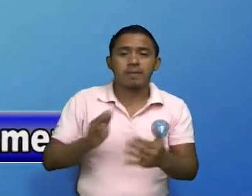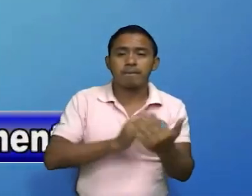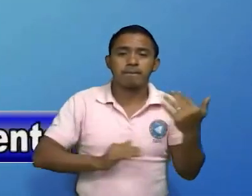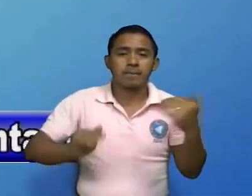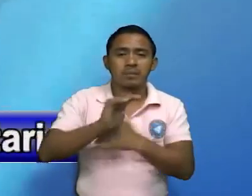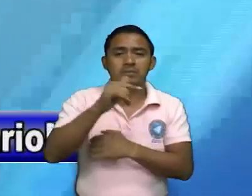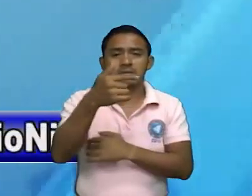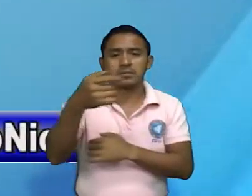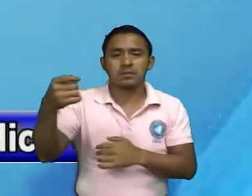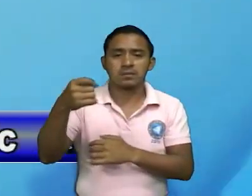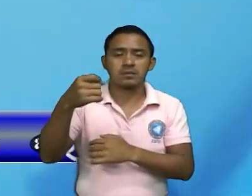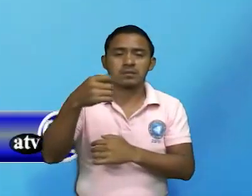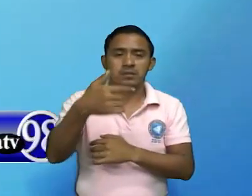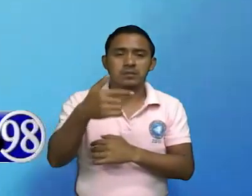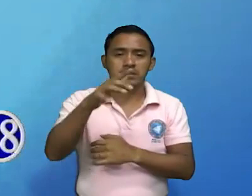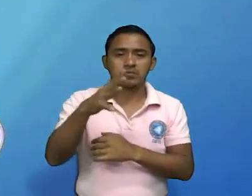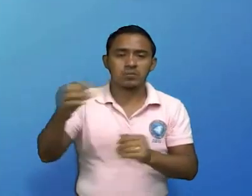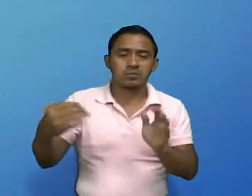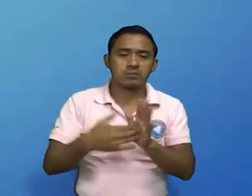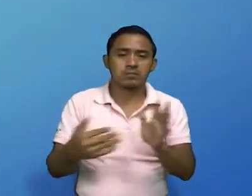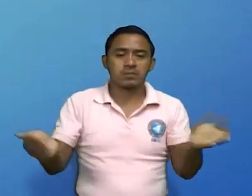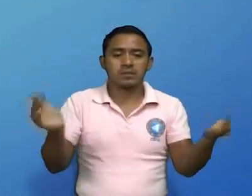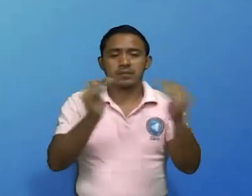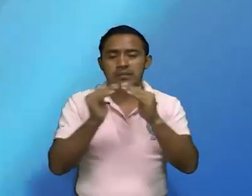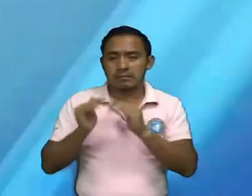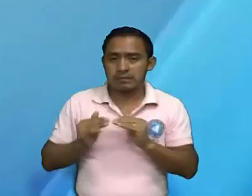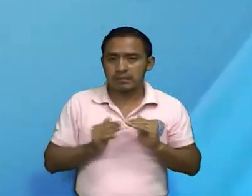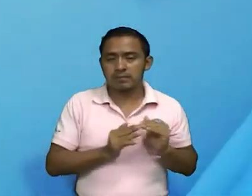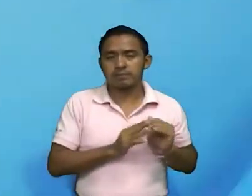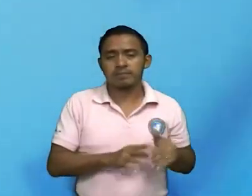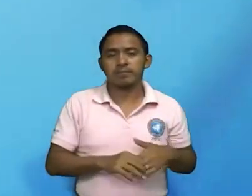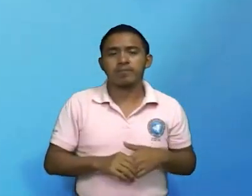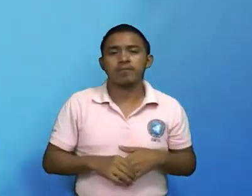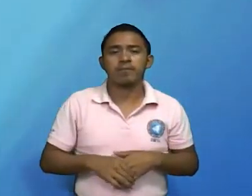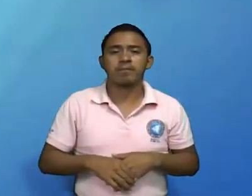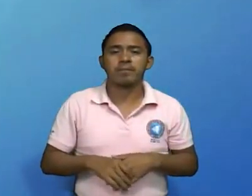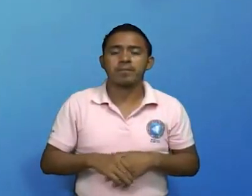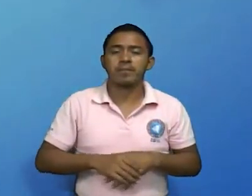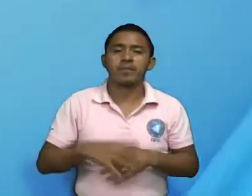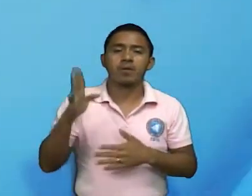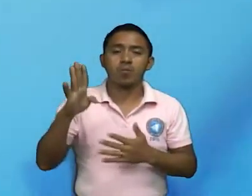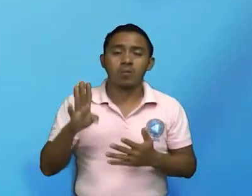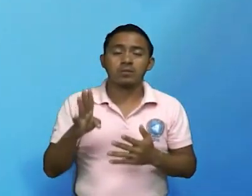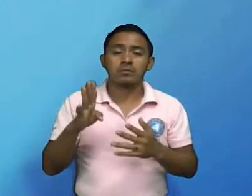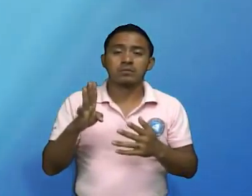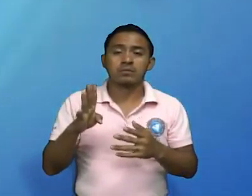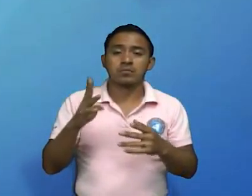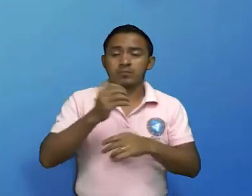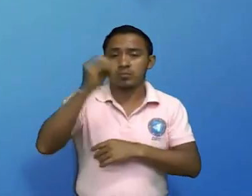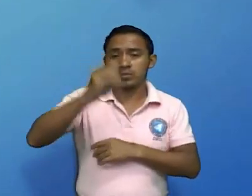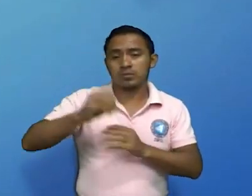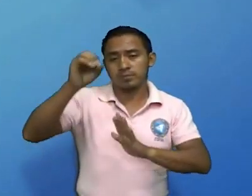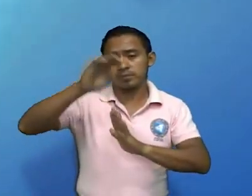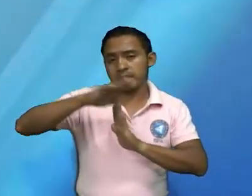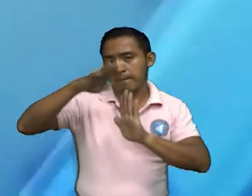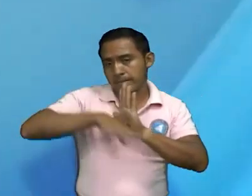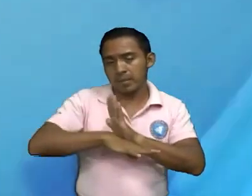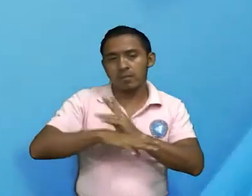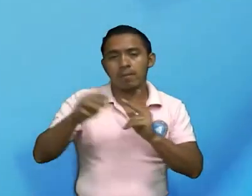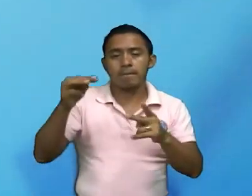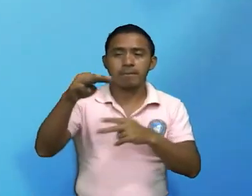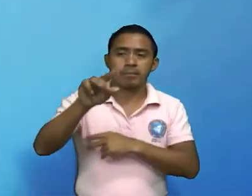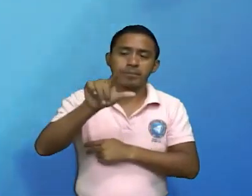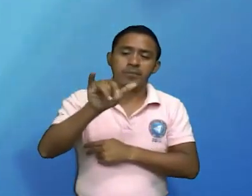de 750.000 habitantes. Tenemos 4% menos de casos de